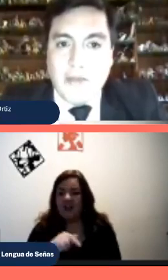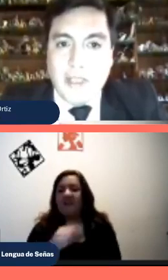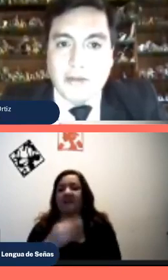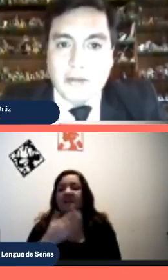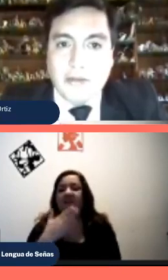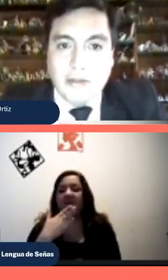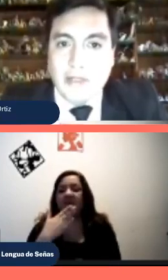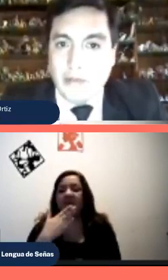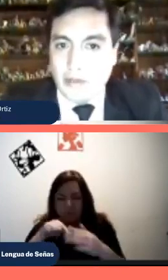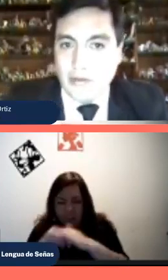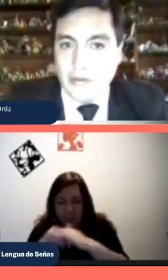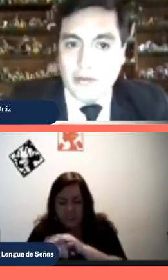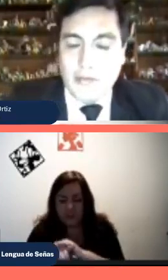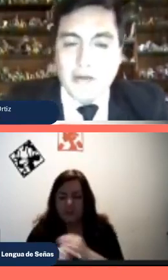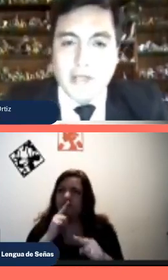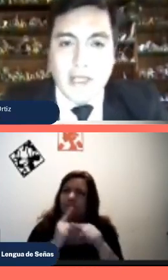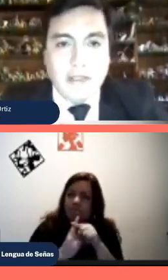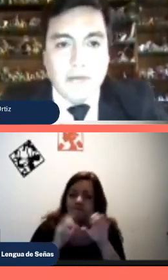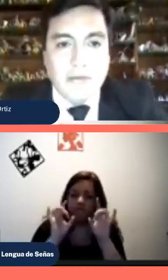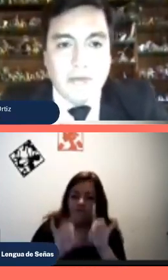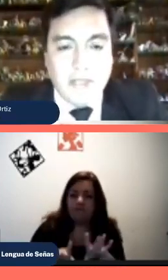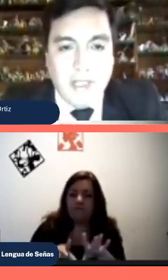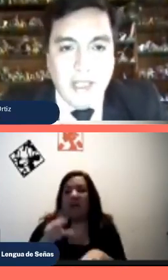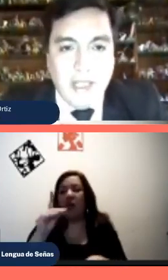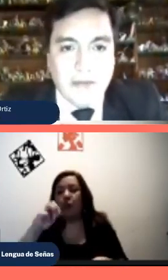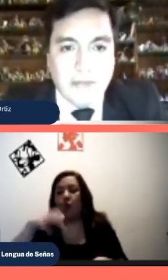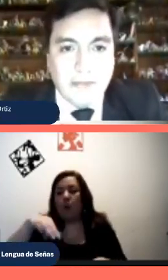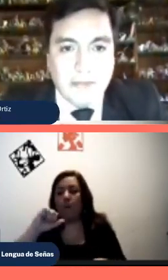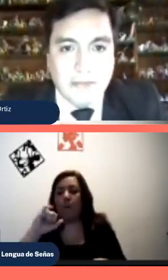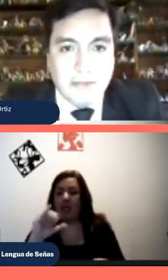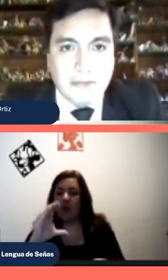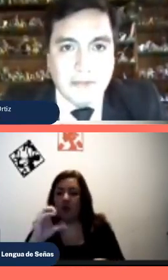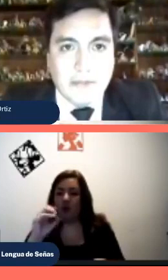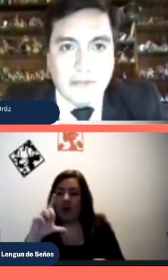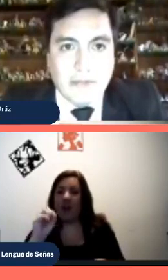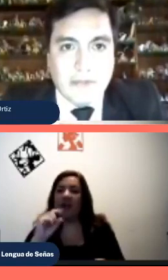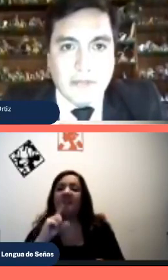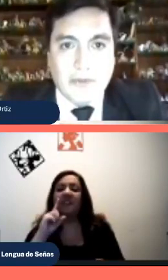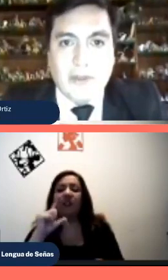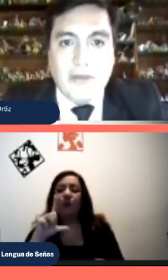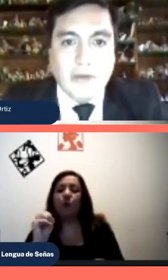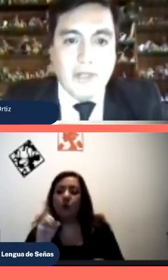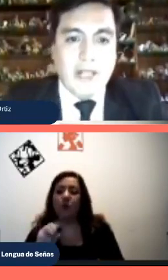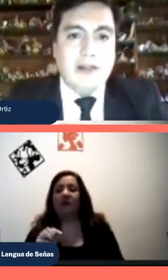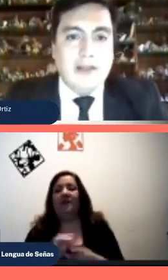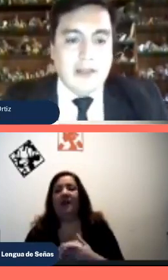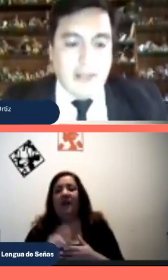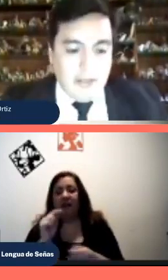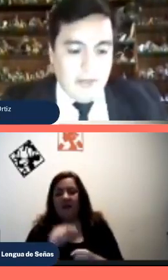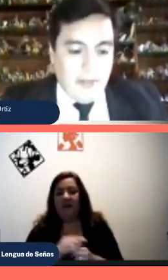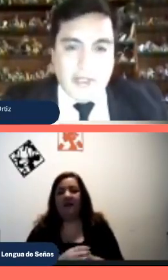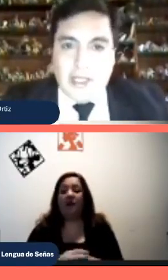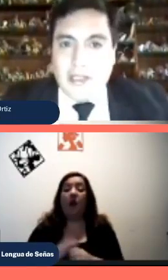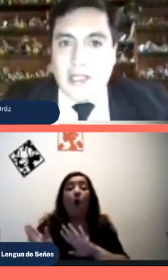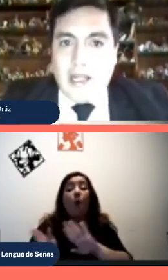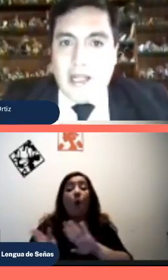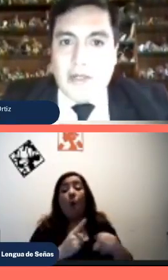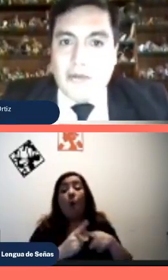nombramiento de nuestro Domeicodactylus ceciliae. Don David Rubilar, que es el presidente del área de